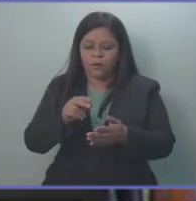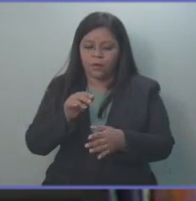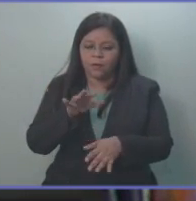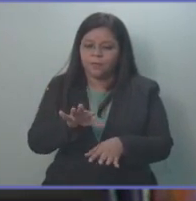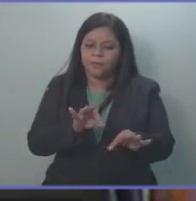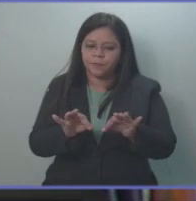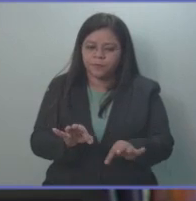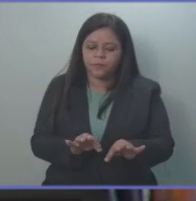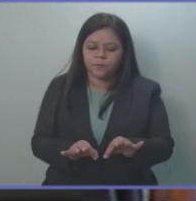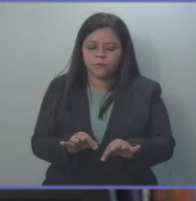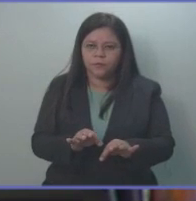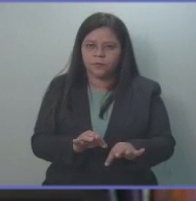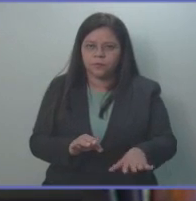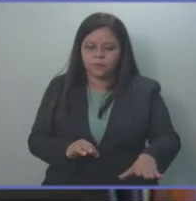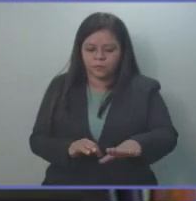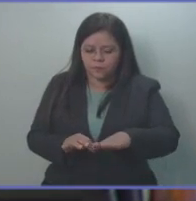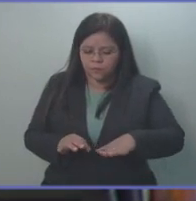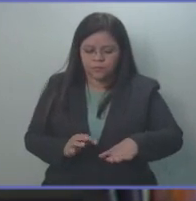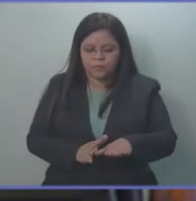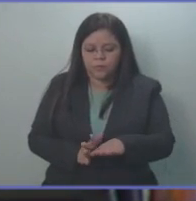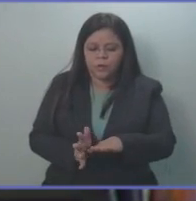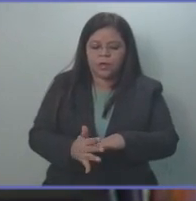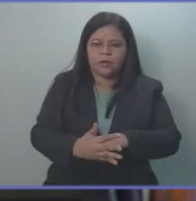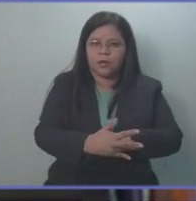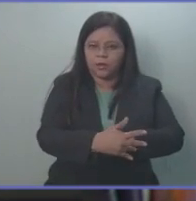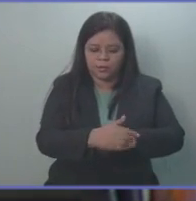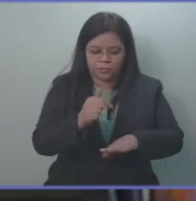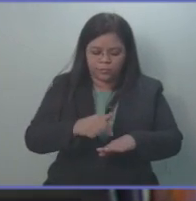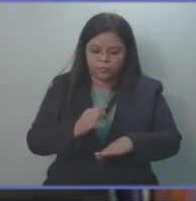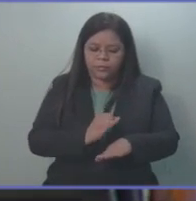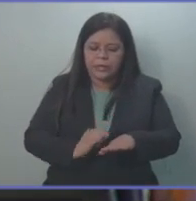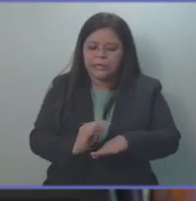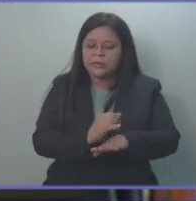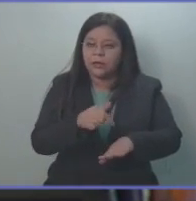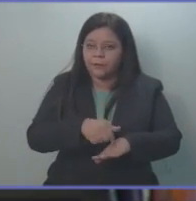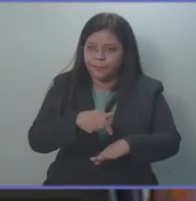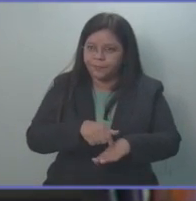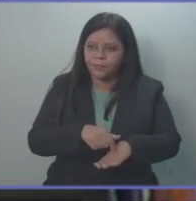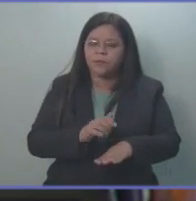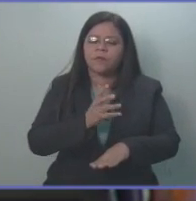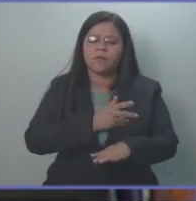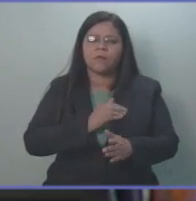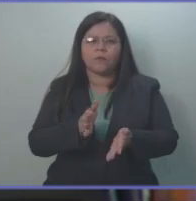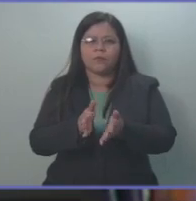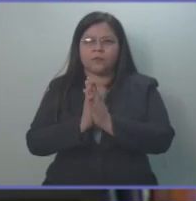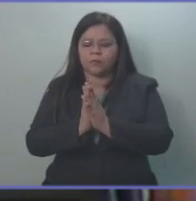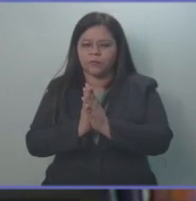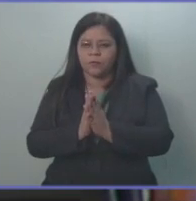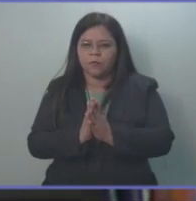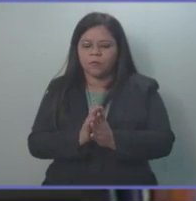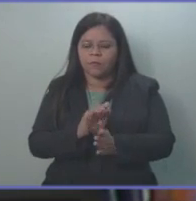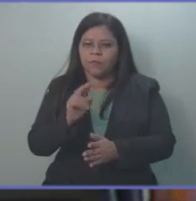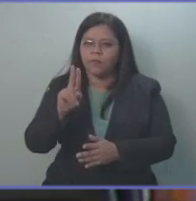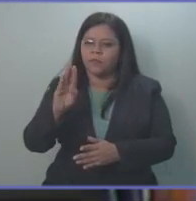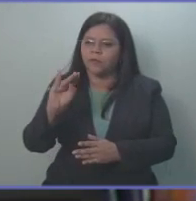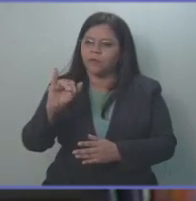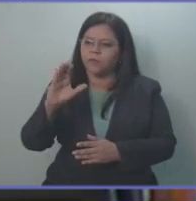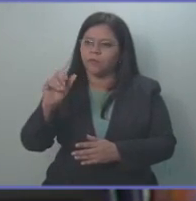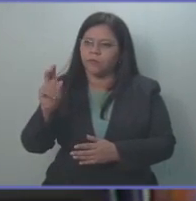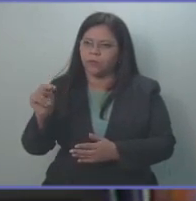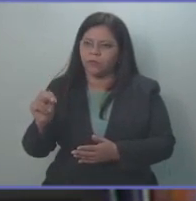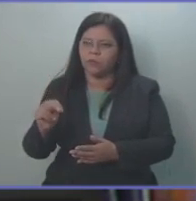Por un lado, hemos pedido la ubicación catastral, hemos pedido la